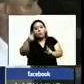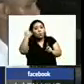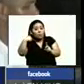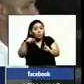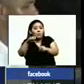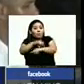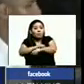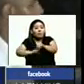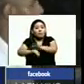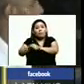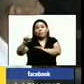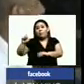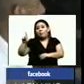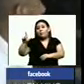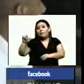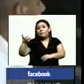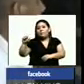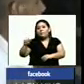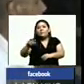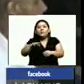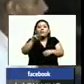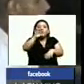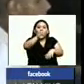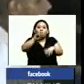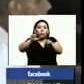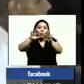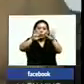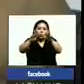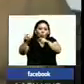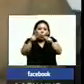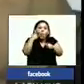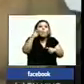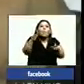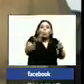Eliseo Rubio De 49 años Acusado De robo